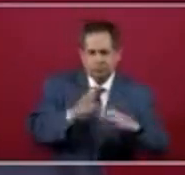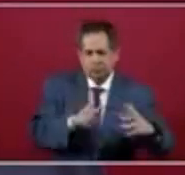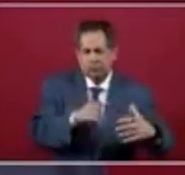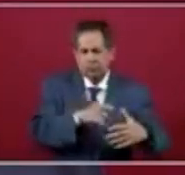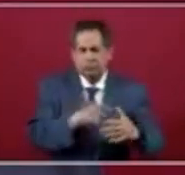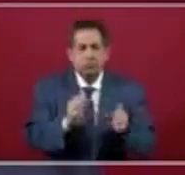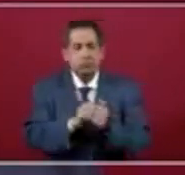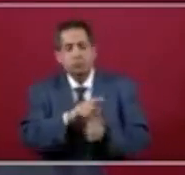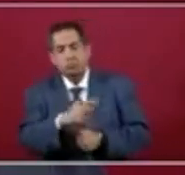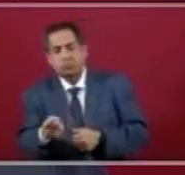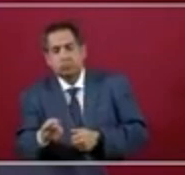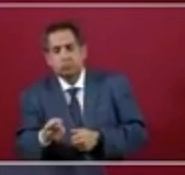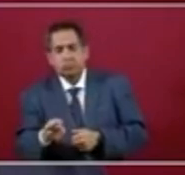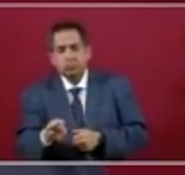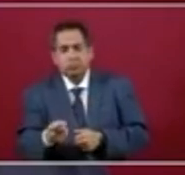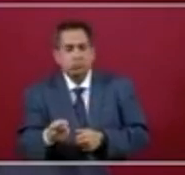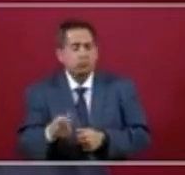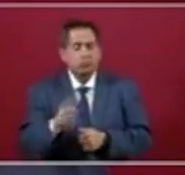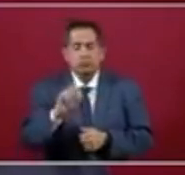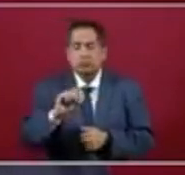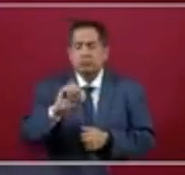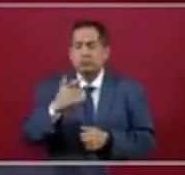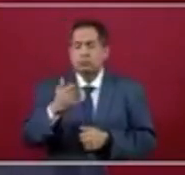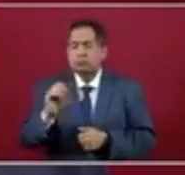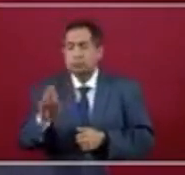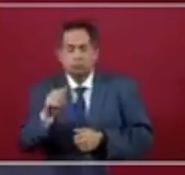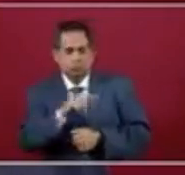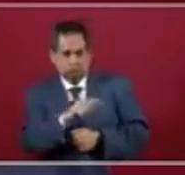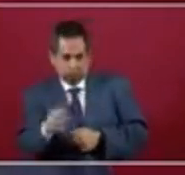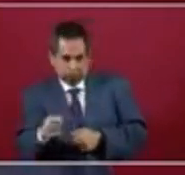de la Secretaría de Gobernación, sino cada vez